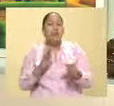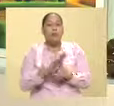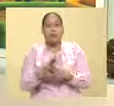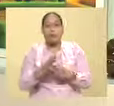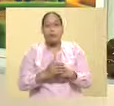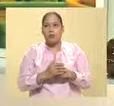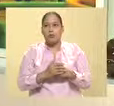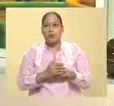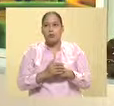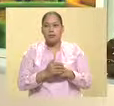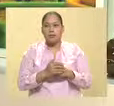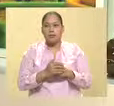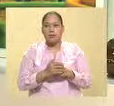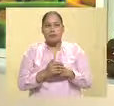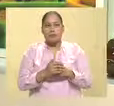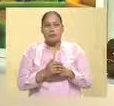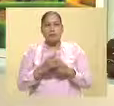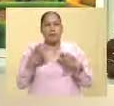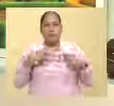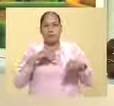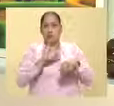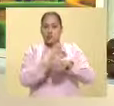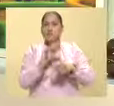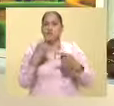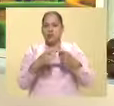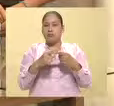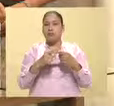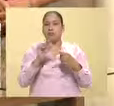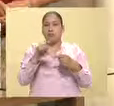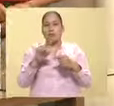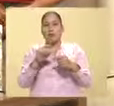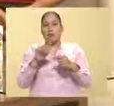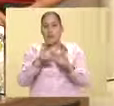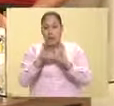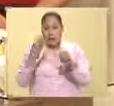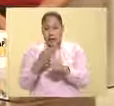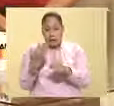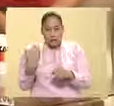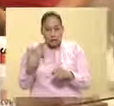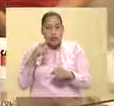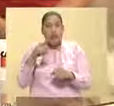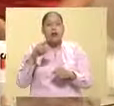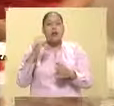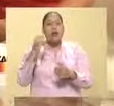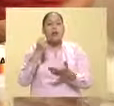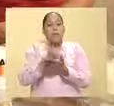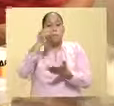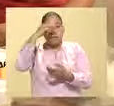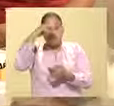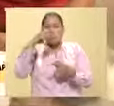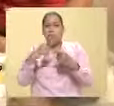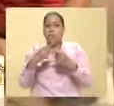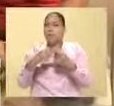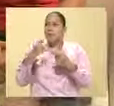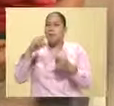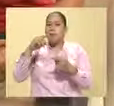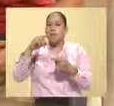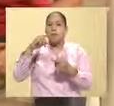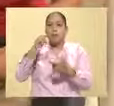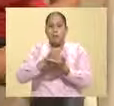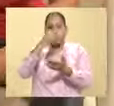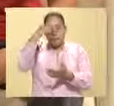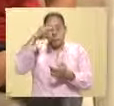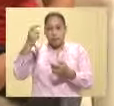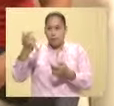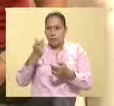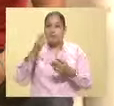tus otros seleccionadores pues el en esta última la marca méxico me apoyó muy muy fuerte